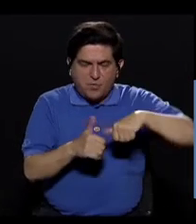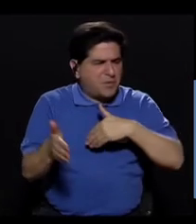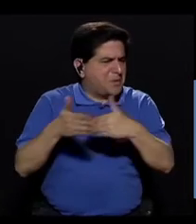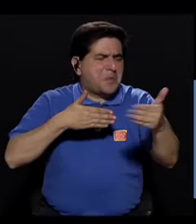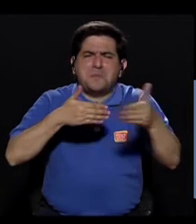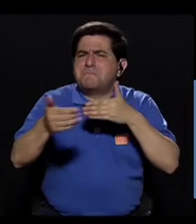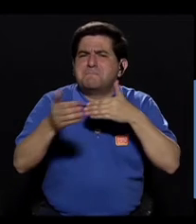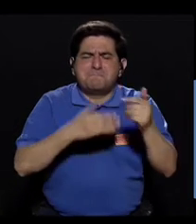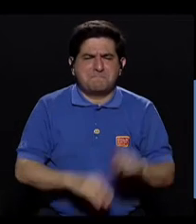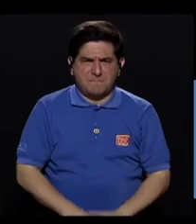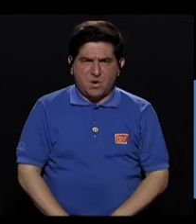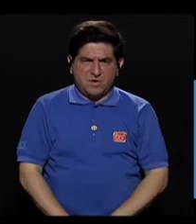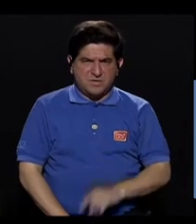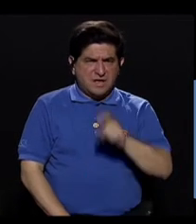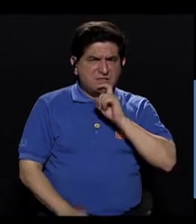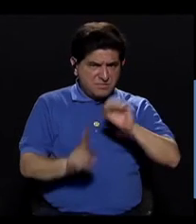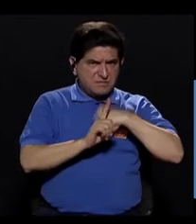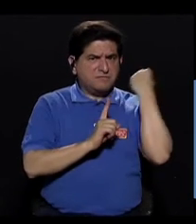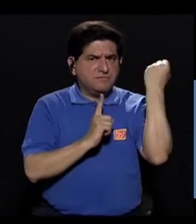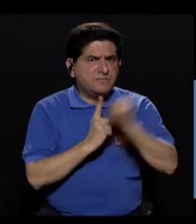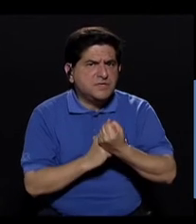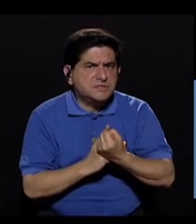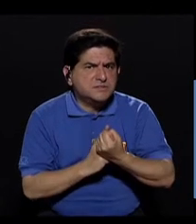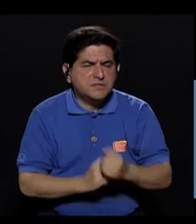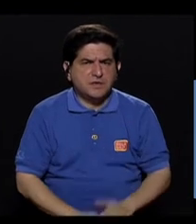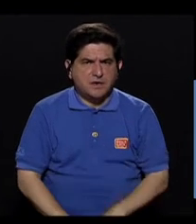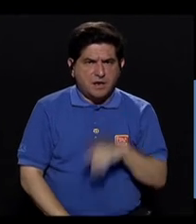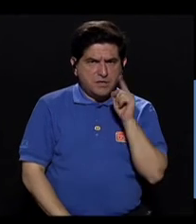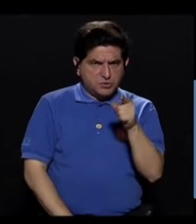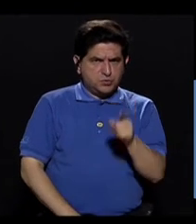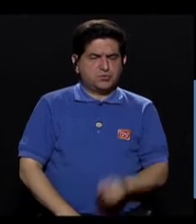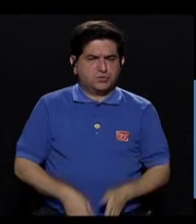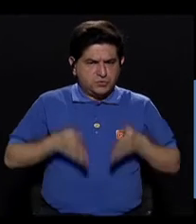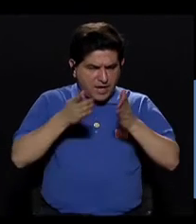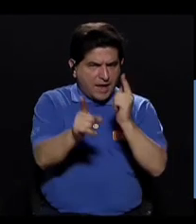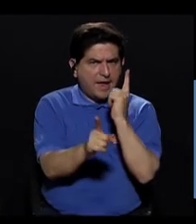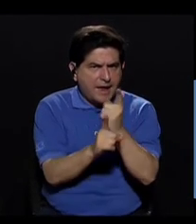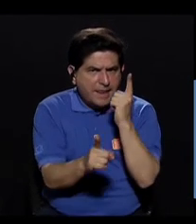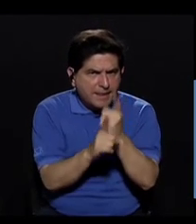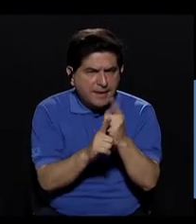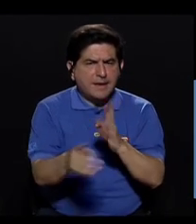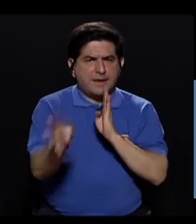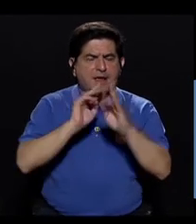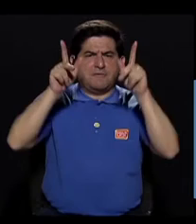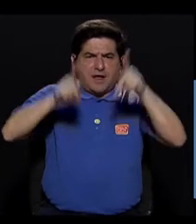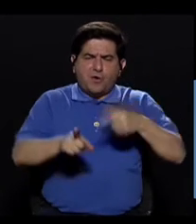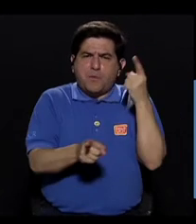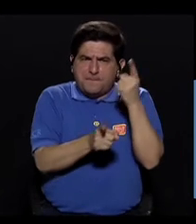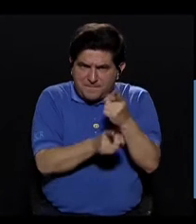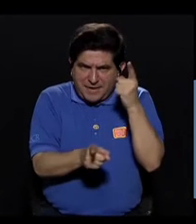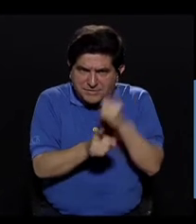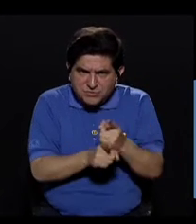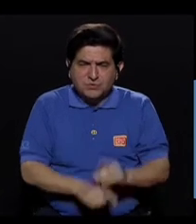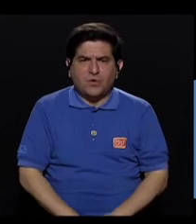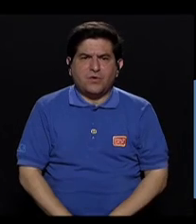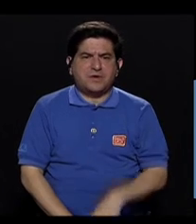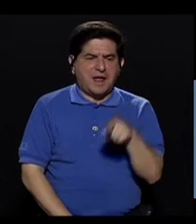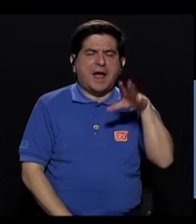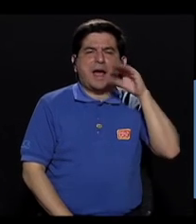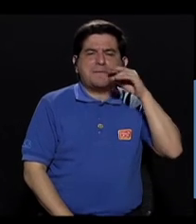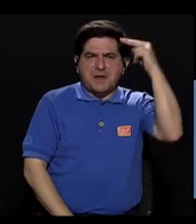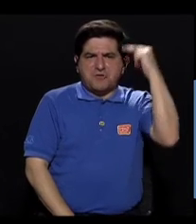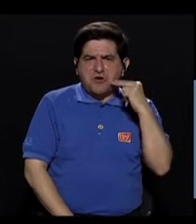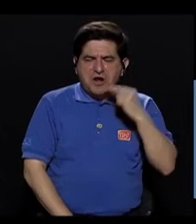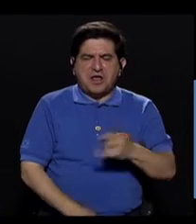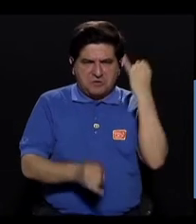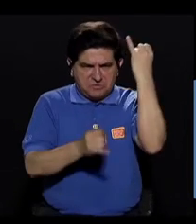adecuado y hablas con la gente adecuada, los días de perro negro pasarán. No voy a decir que le estoy agradecido al perro negro, pero él